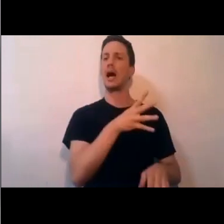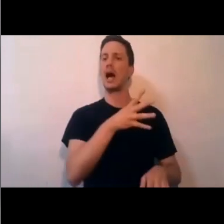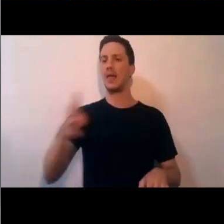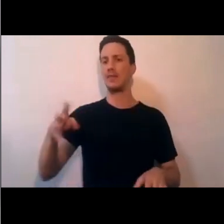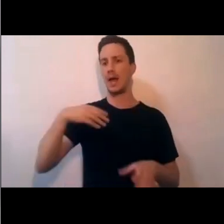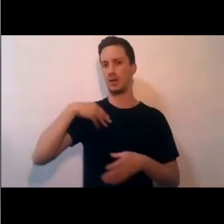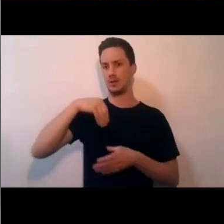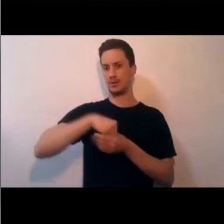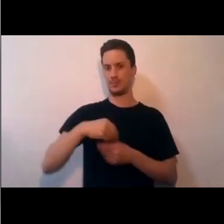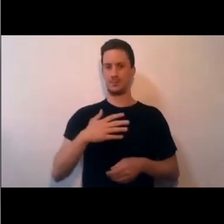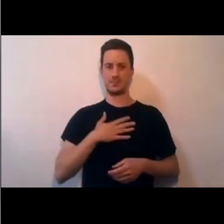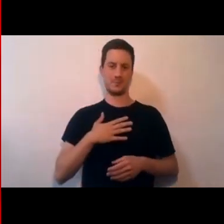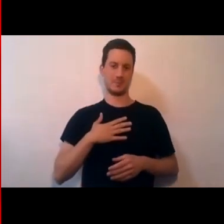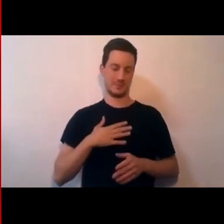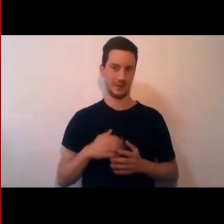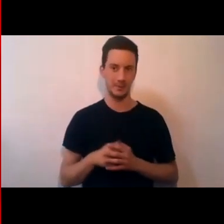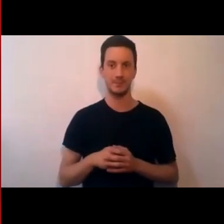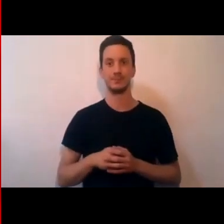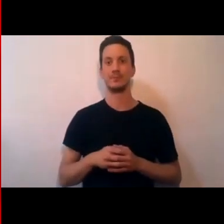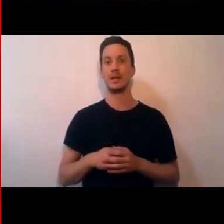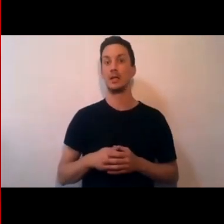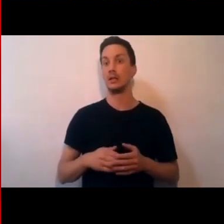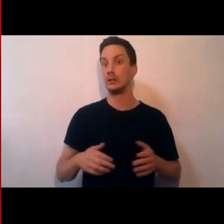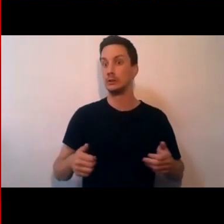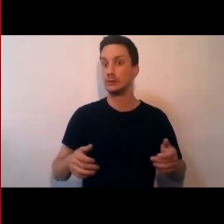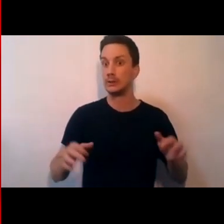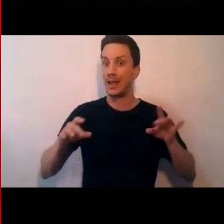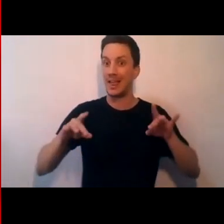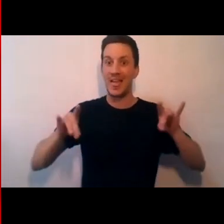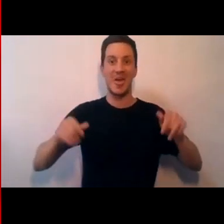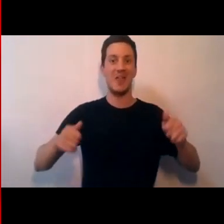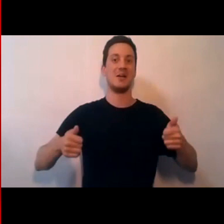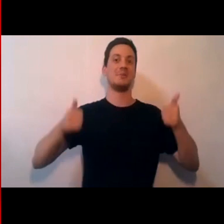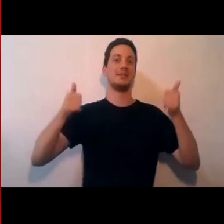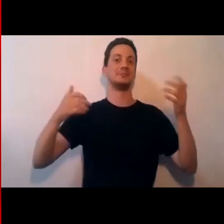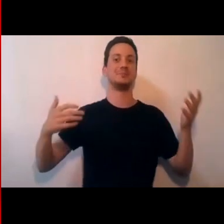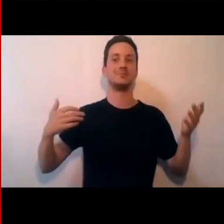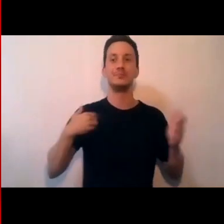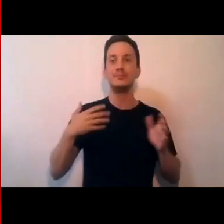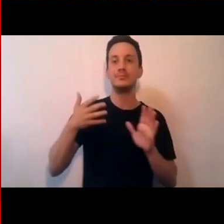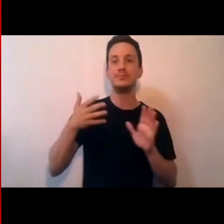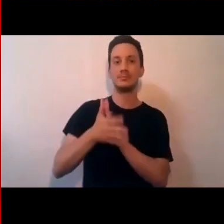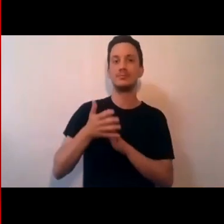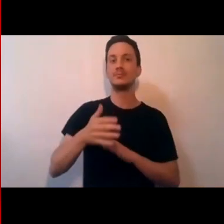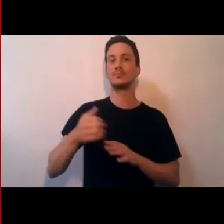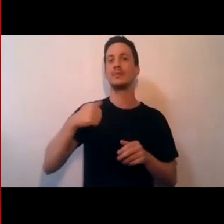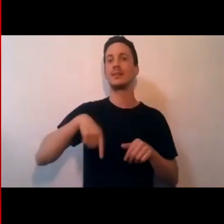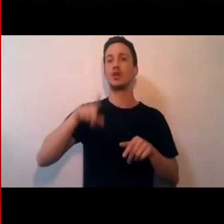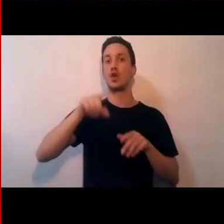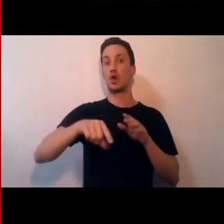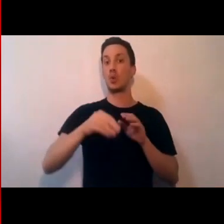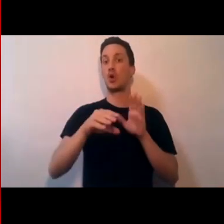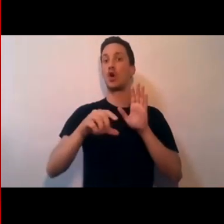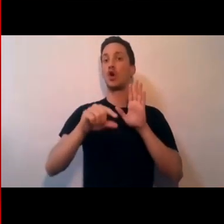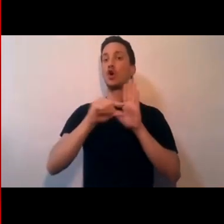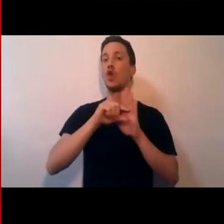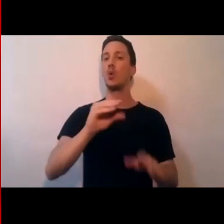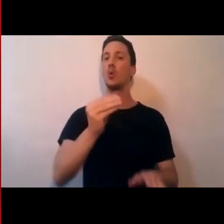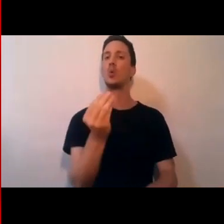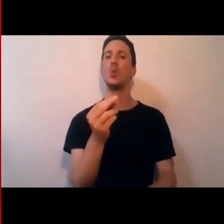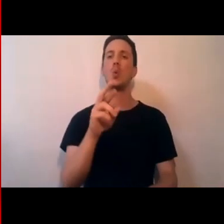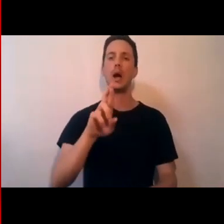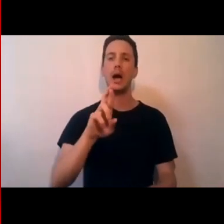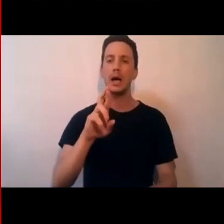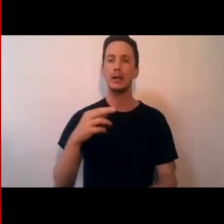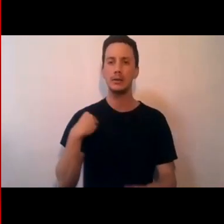Así que nada más. Sin perder más tiempo, deciros que a través de este código QR que también veis aquí, otro código